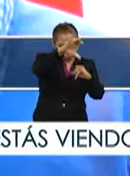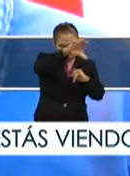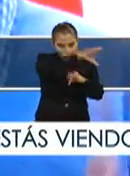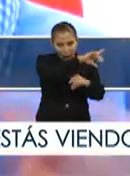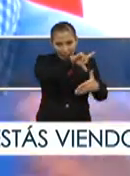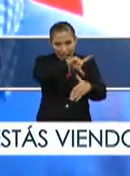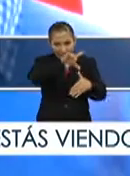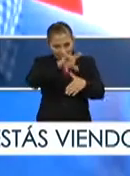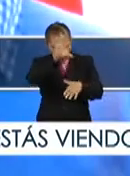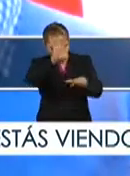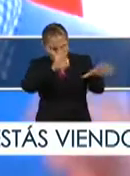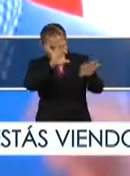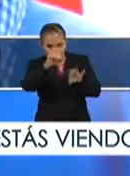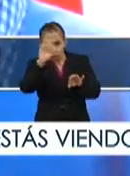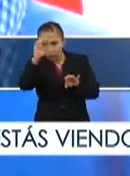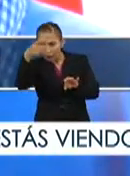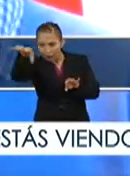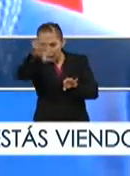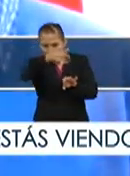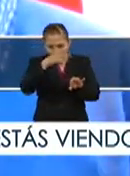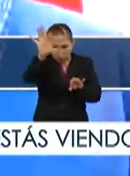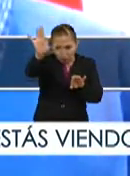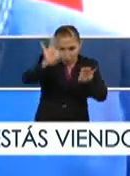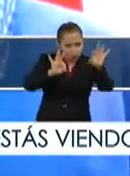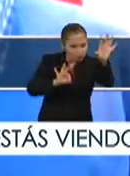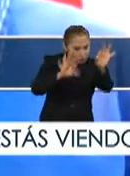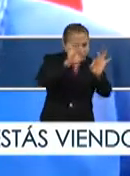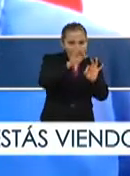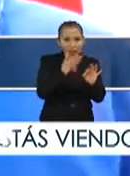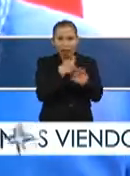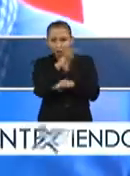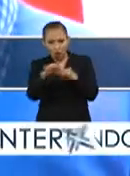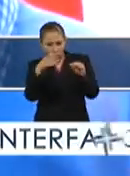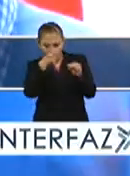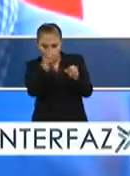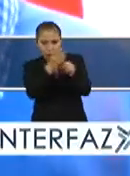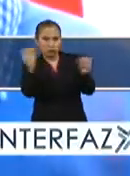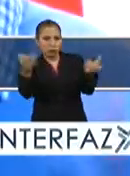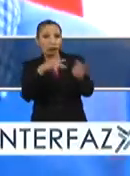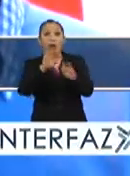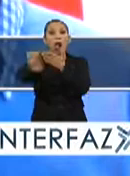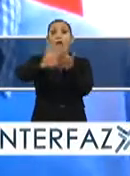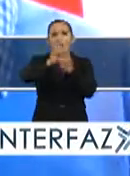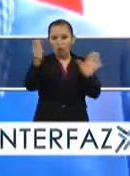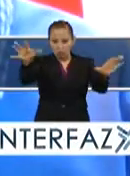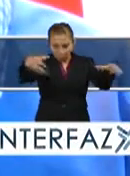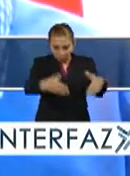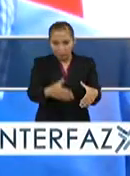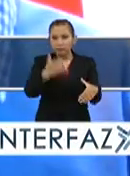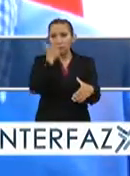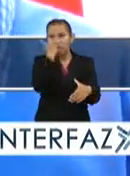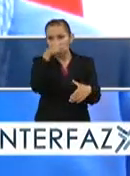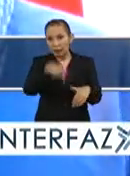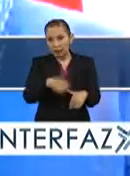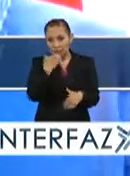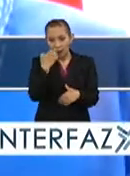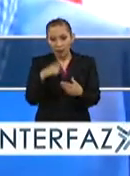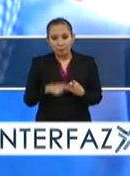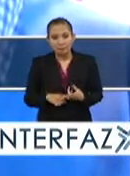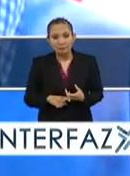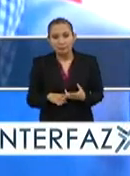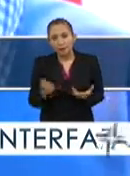instituciones latinoamericanas, de distintas universidades que tengan también todas ellas la oportunidad de enviar sus estudiantes a nuestra